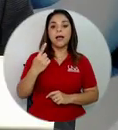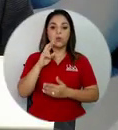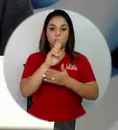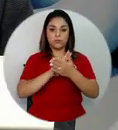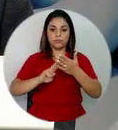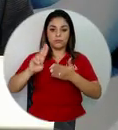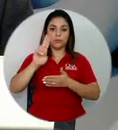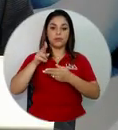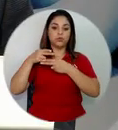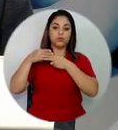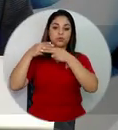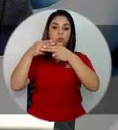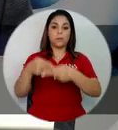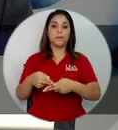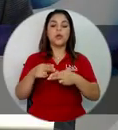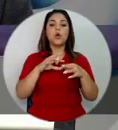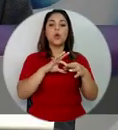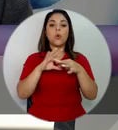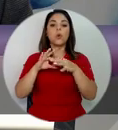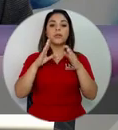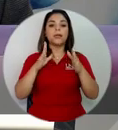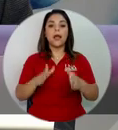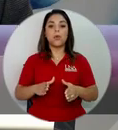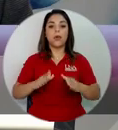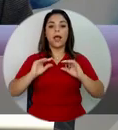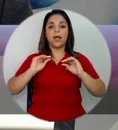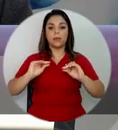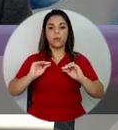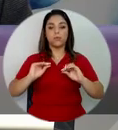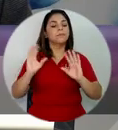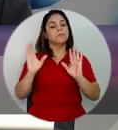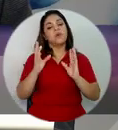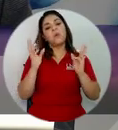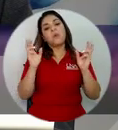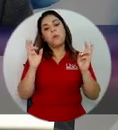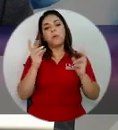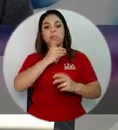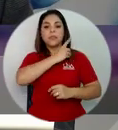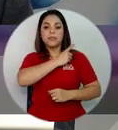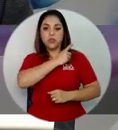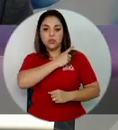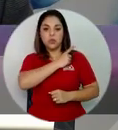nombrado un coordinador académico, ¿verdad? Que es una especie de director